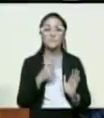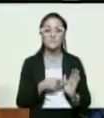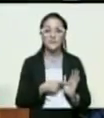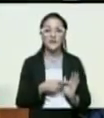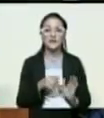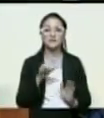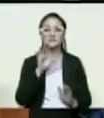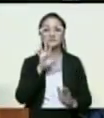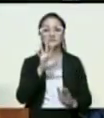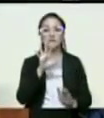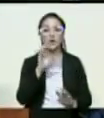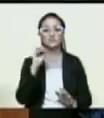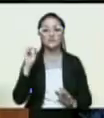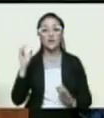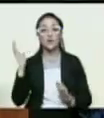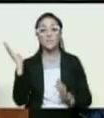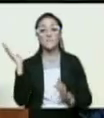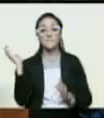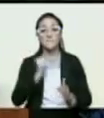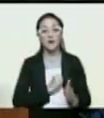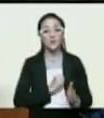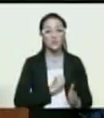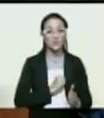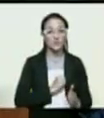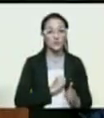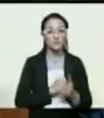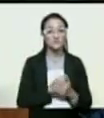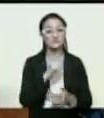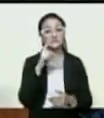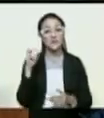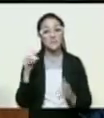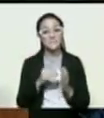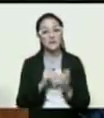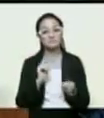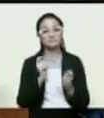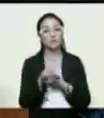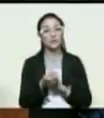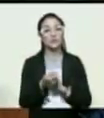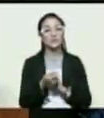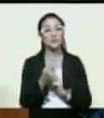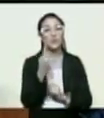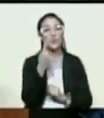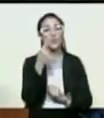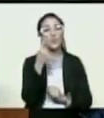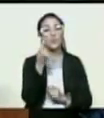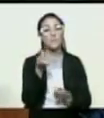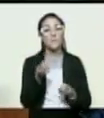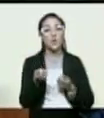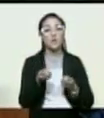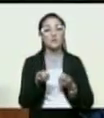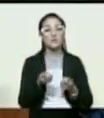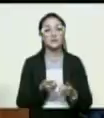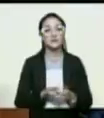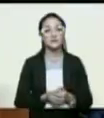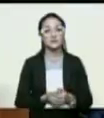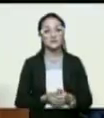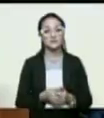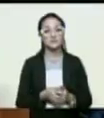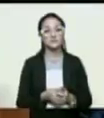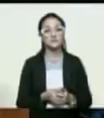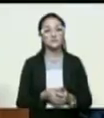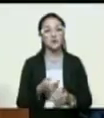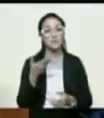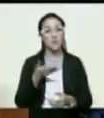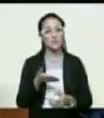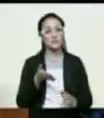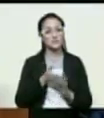cinco ceros al cono vigente por lo que 100 mil bolívares actuales equivaldrán a un bolívar soberano es importante